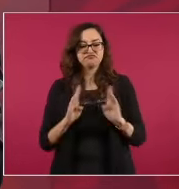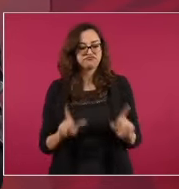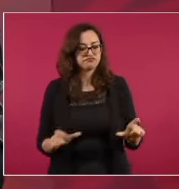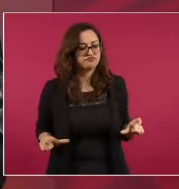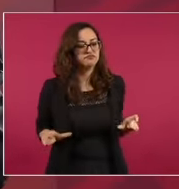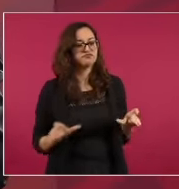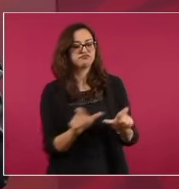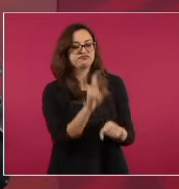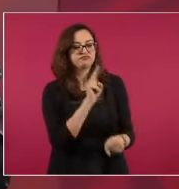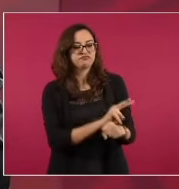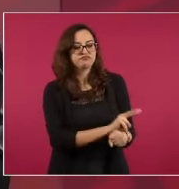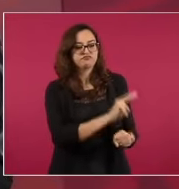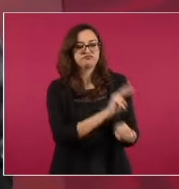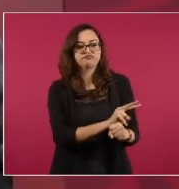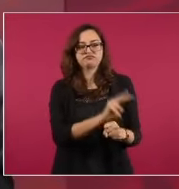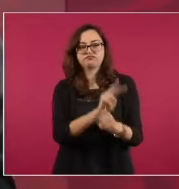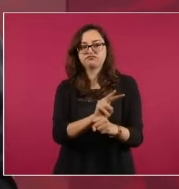y